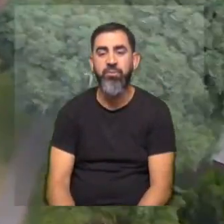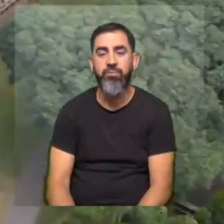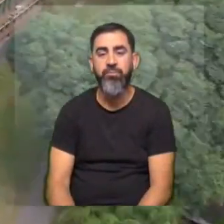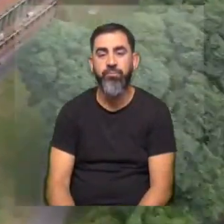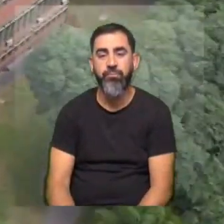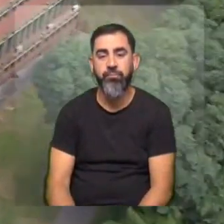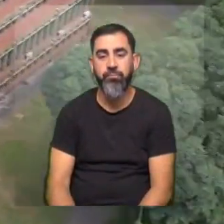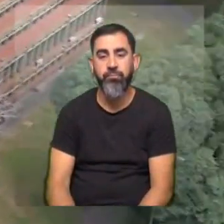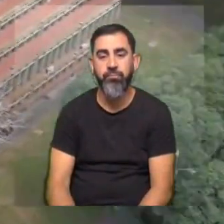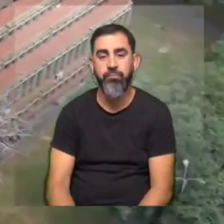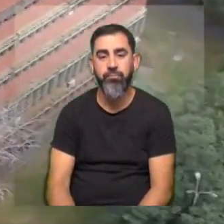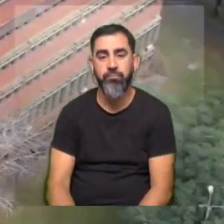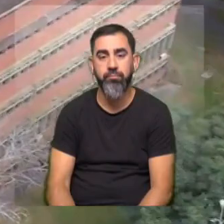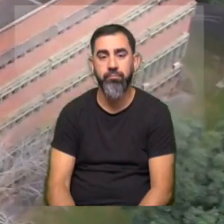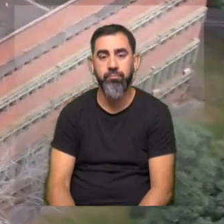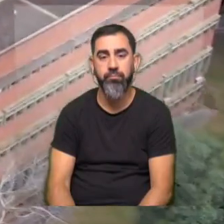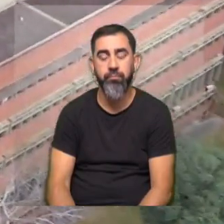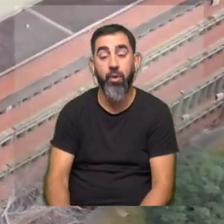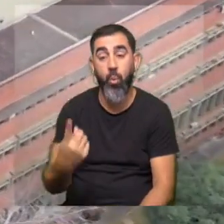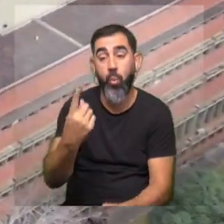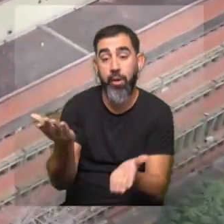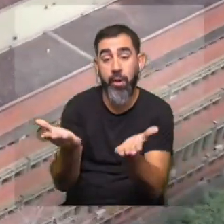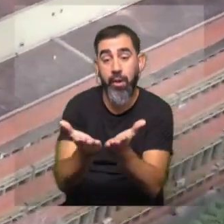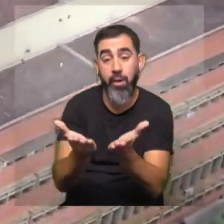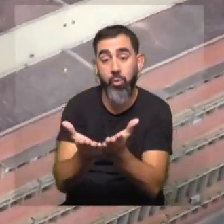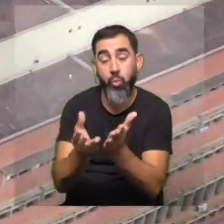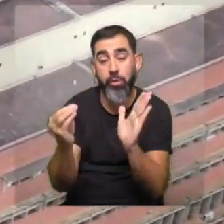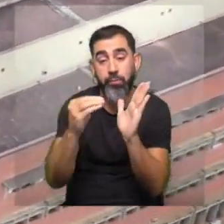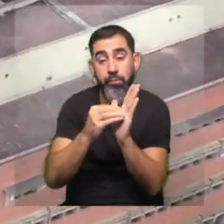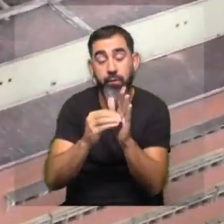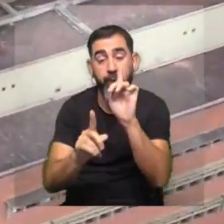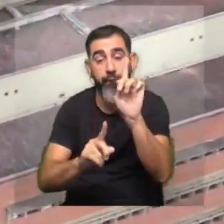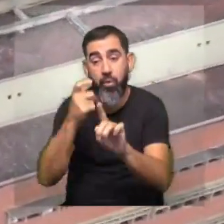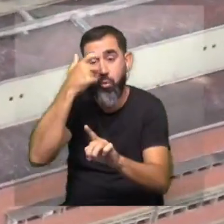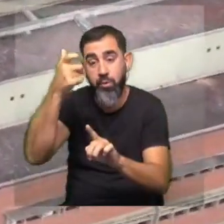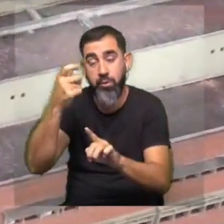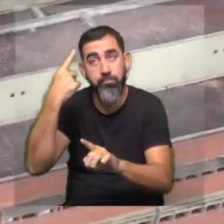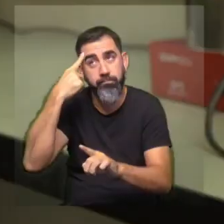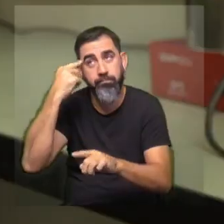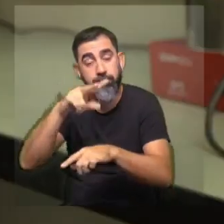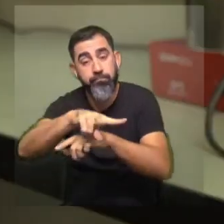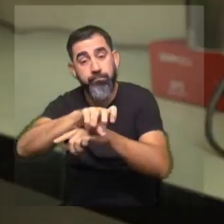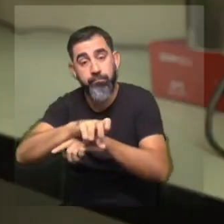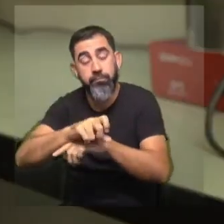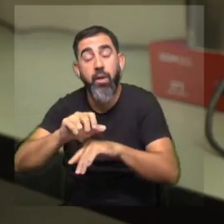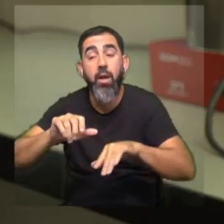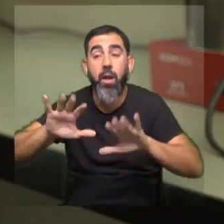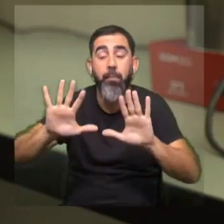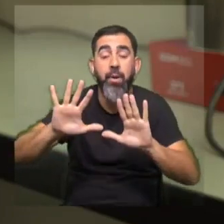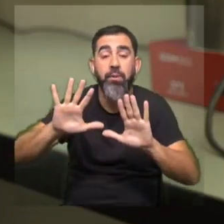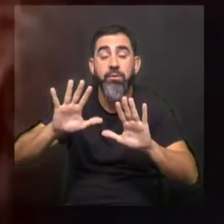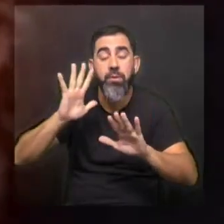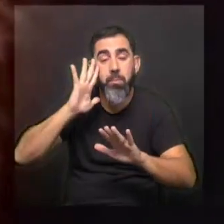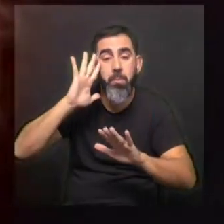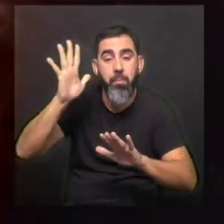Yo siempre digo que un estudiante que ingrese a Facultad de Ciencias pensando en física, quizás ingresa con la